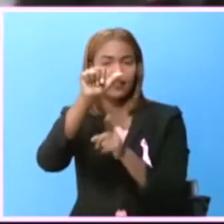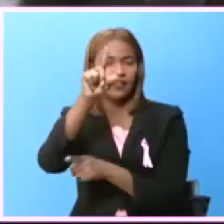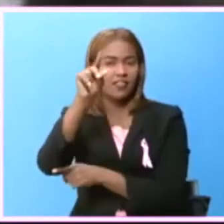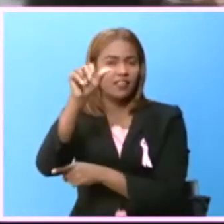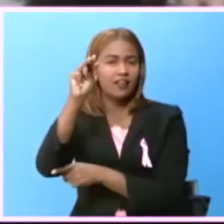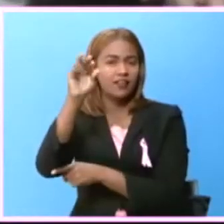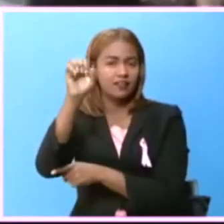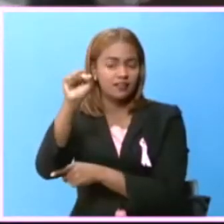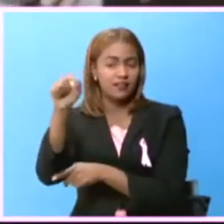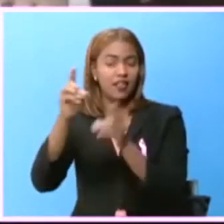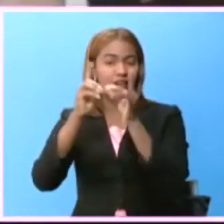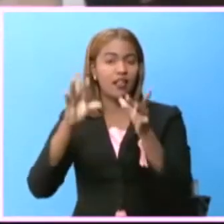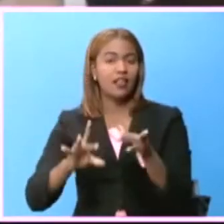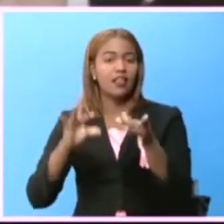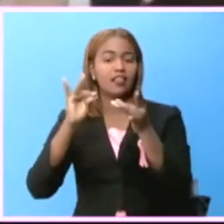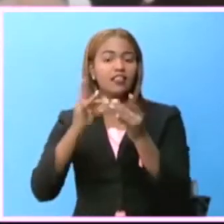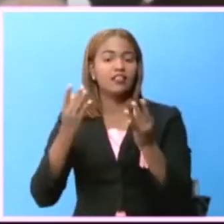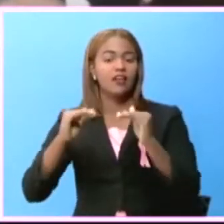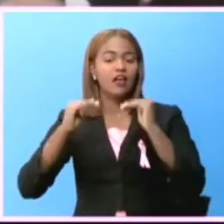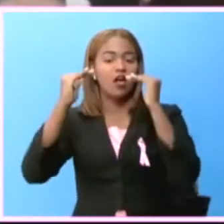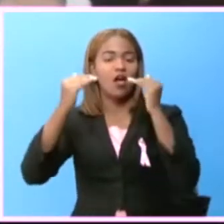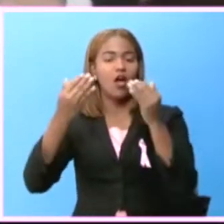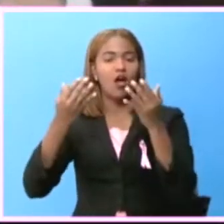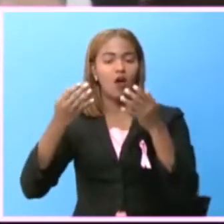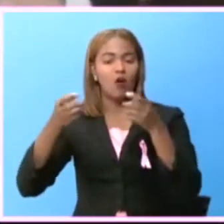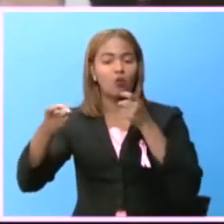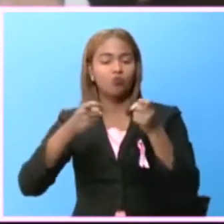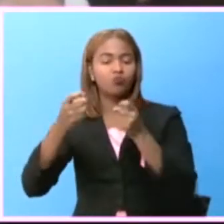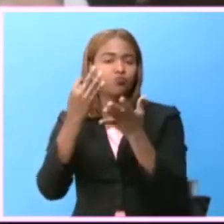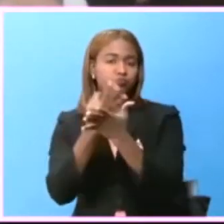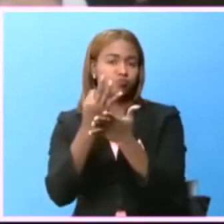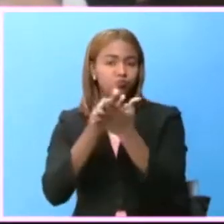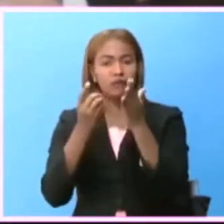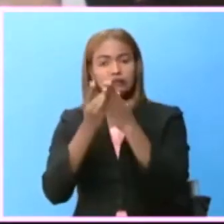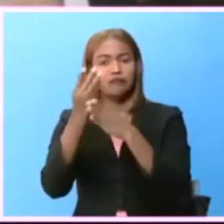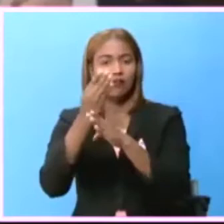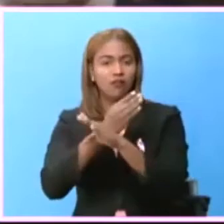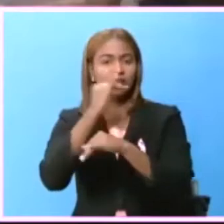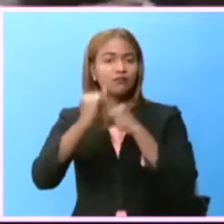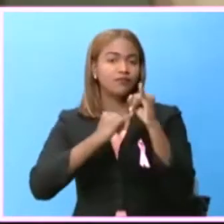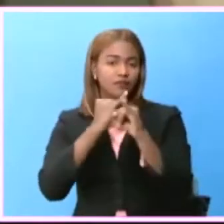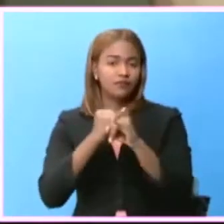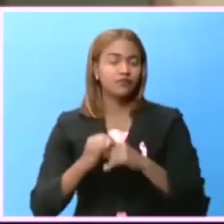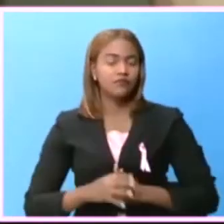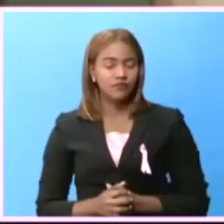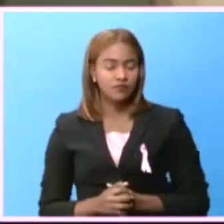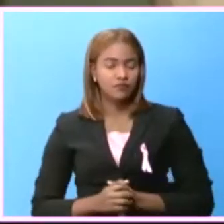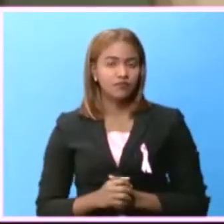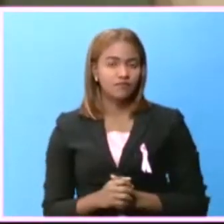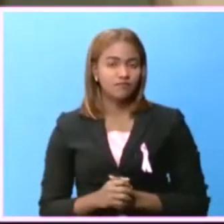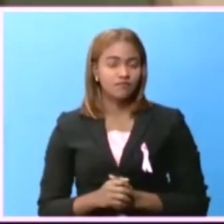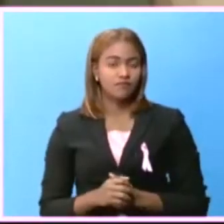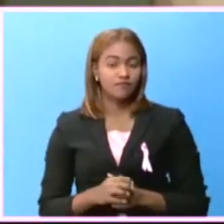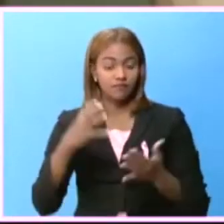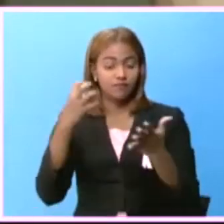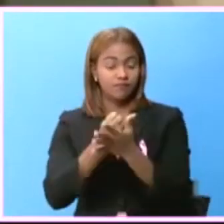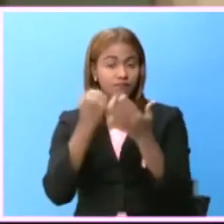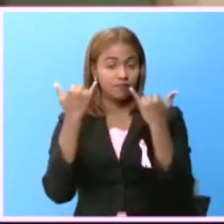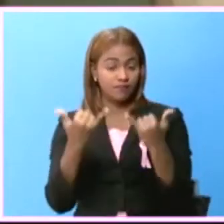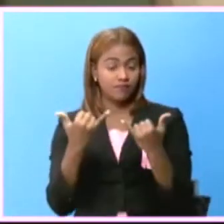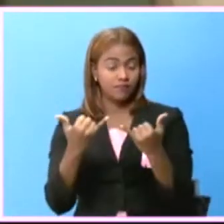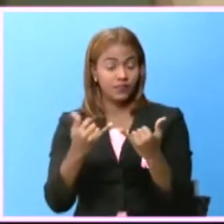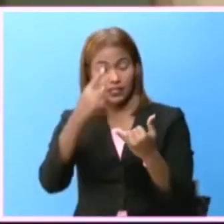tiene actualmente 15,6 millones de dólares invertidos en la República Dominicana en